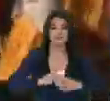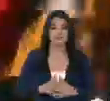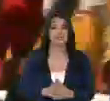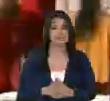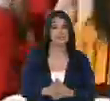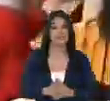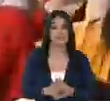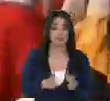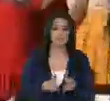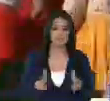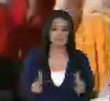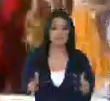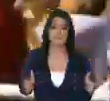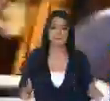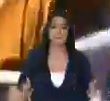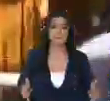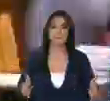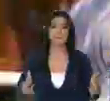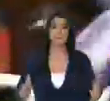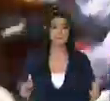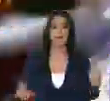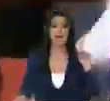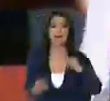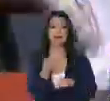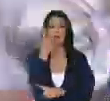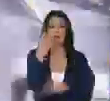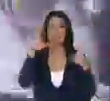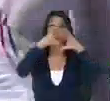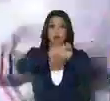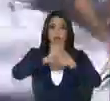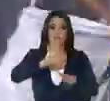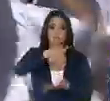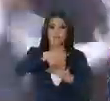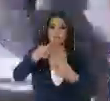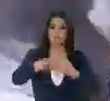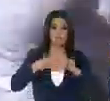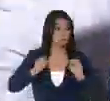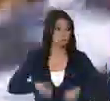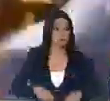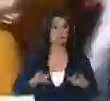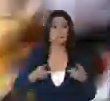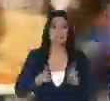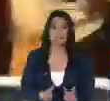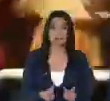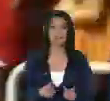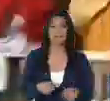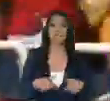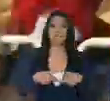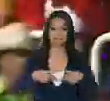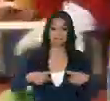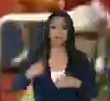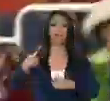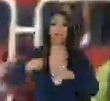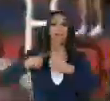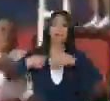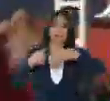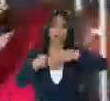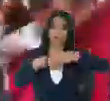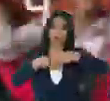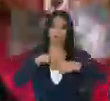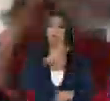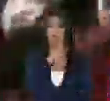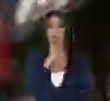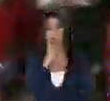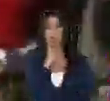los estacionamientos del Centro Histórico hasta las 23 horas. Además, es importante que sepan que el distintivo Q, que son establecimientos,